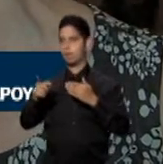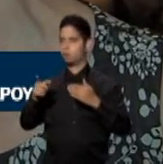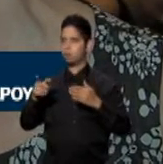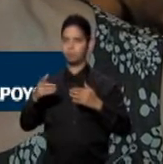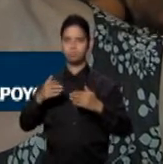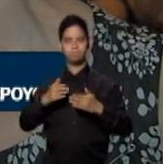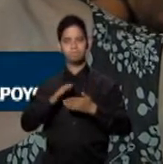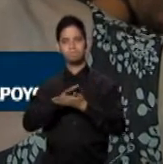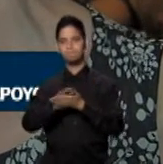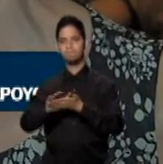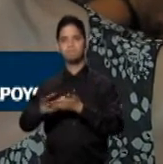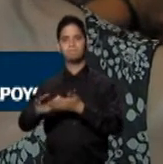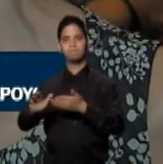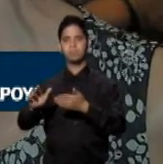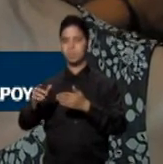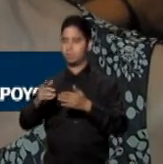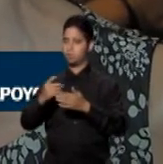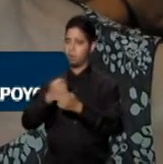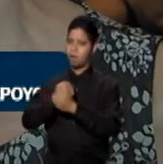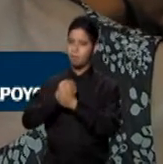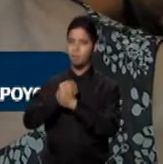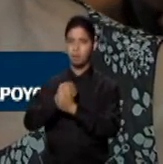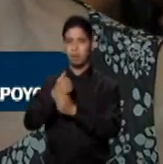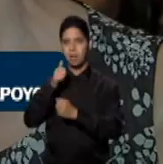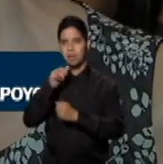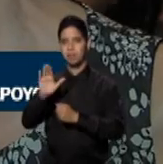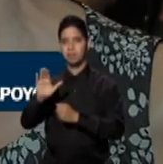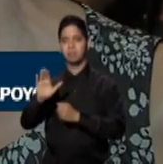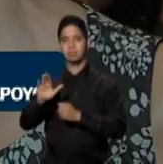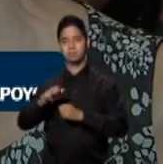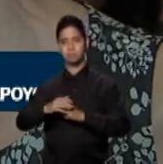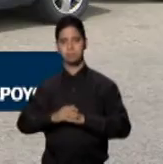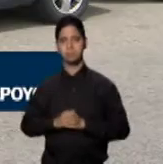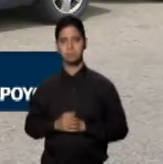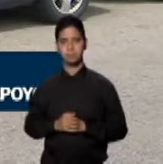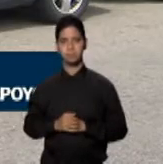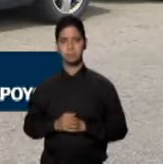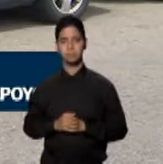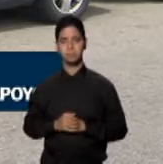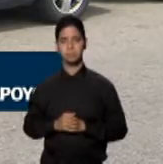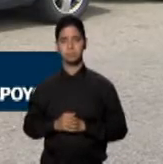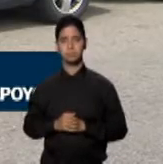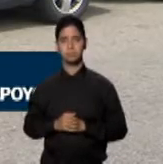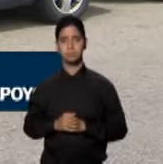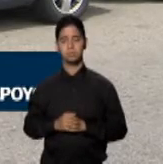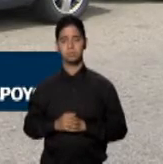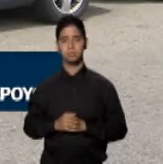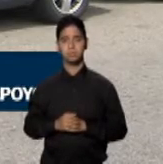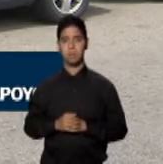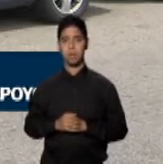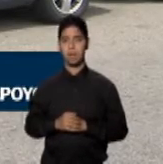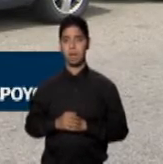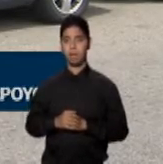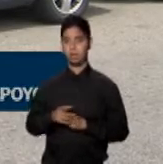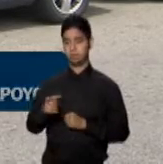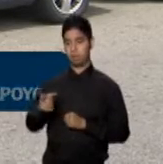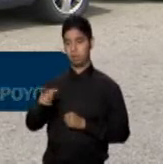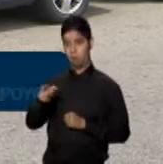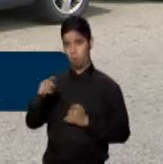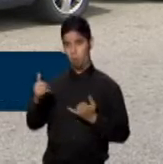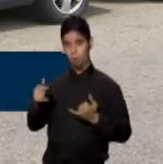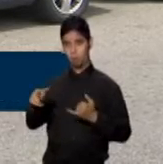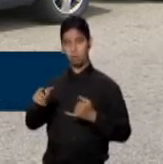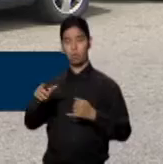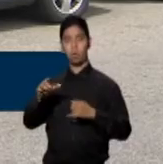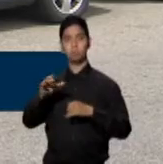con muestras de amor y de cariño hacia nosotros. Lo que hoy es una clínica familiar fue la casa donde